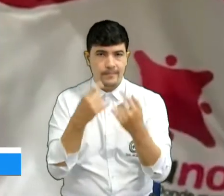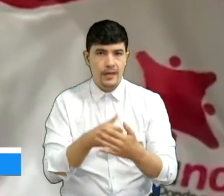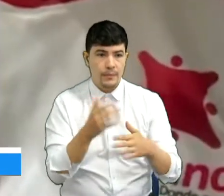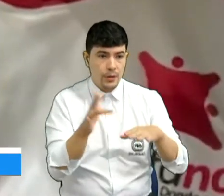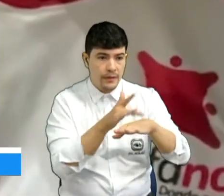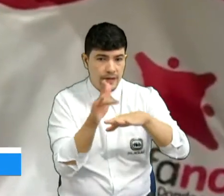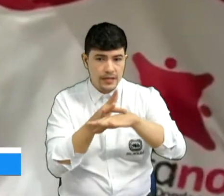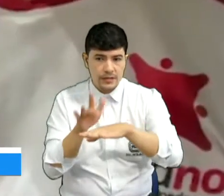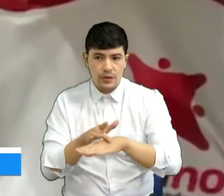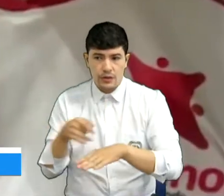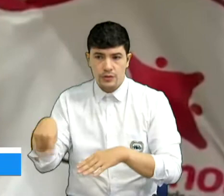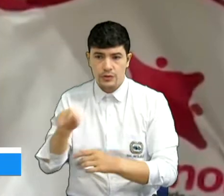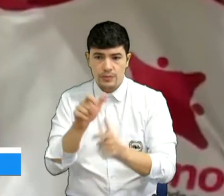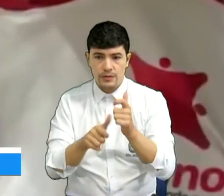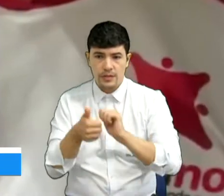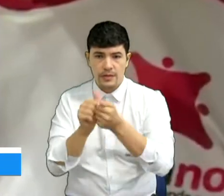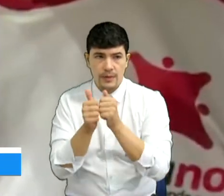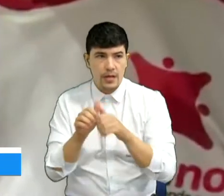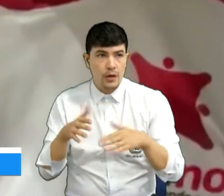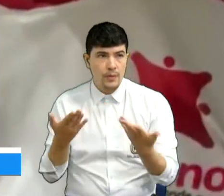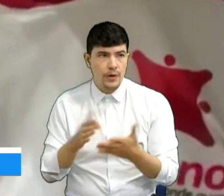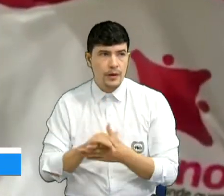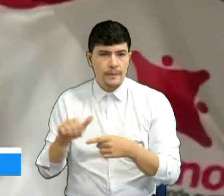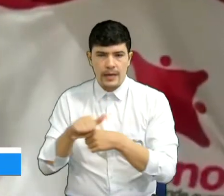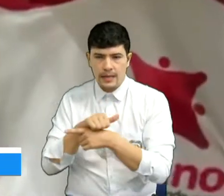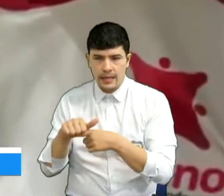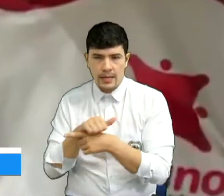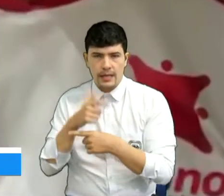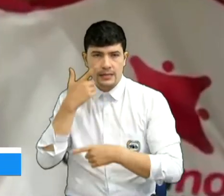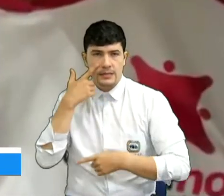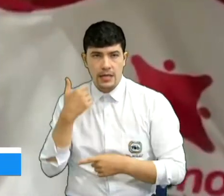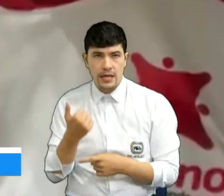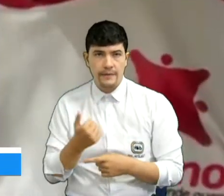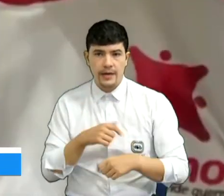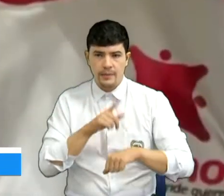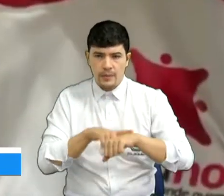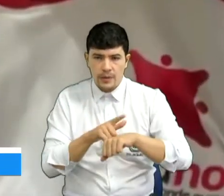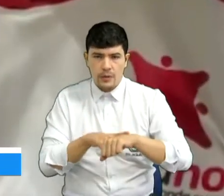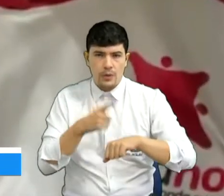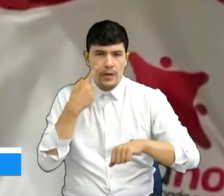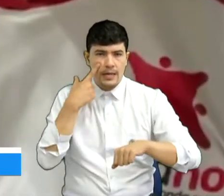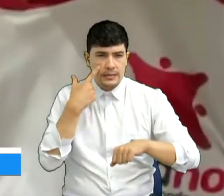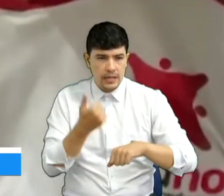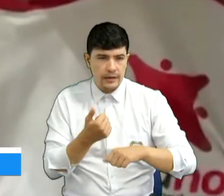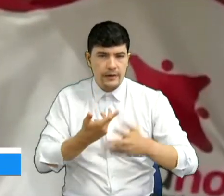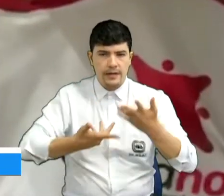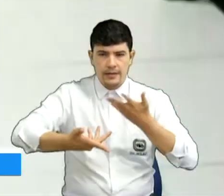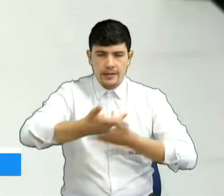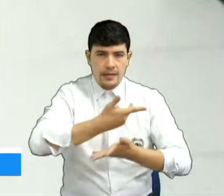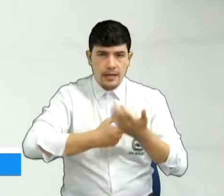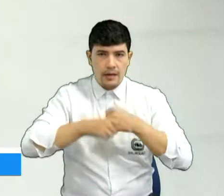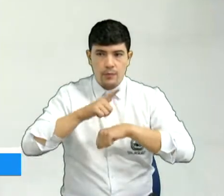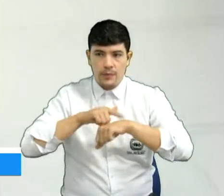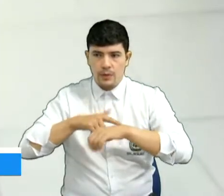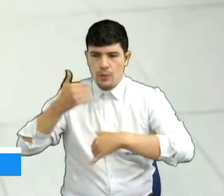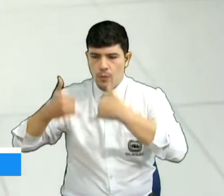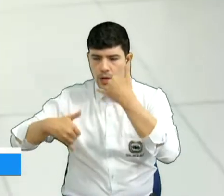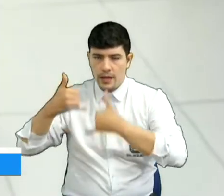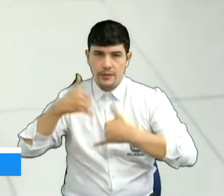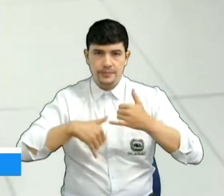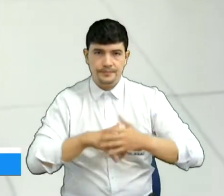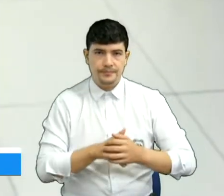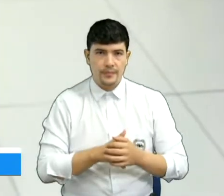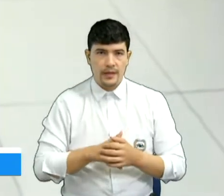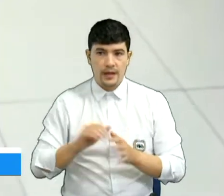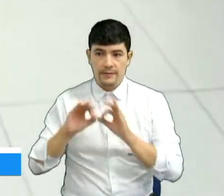los entrenamientos sean dinámicos, sean agradables, que se pasen buenos momentos, hay que hacer momentos de juegos. La colaboración de